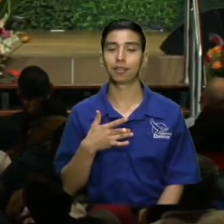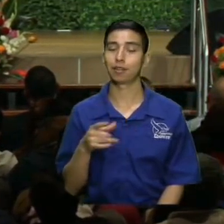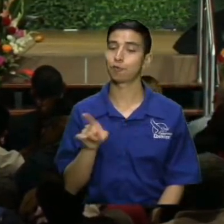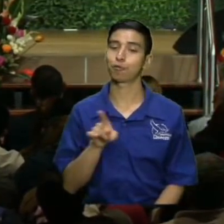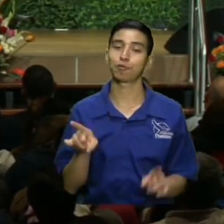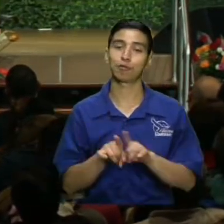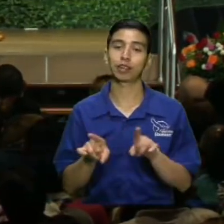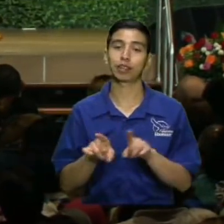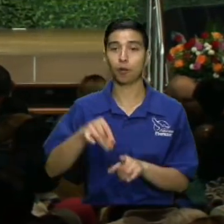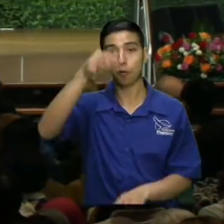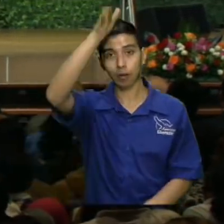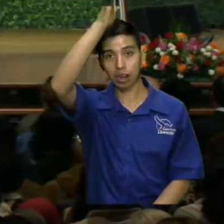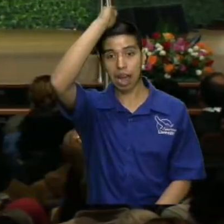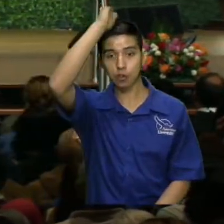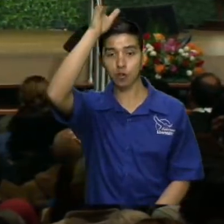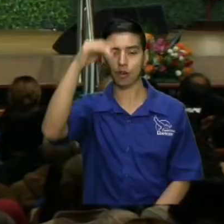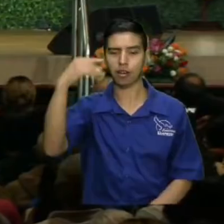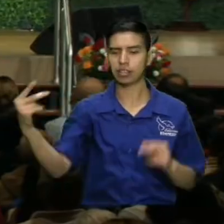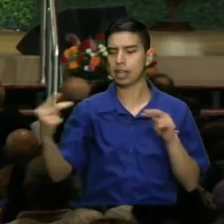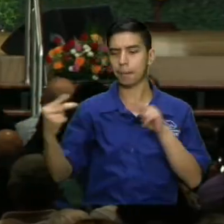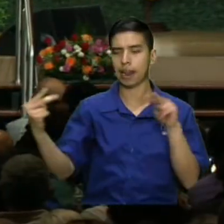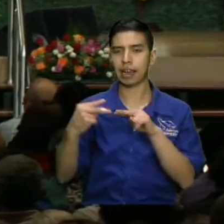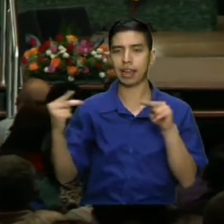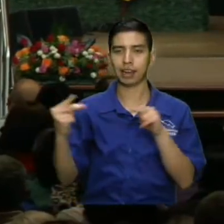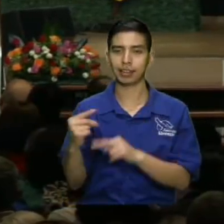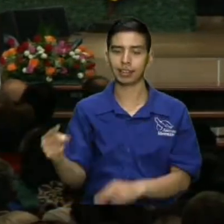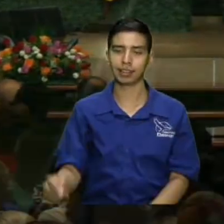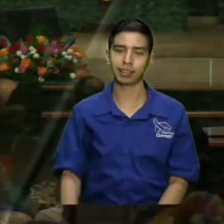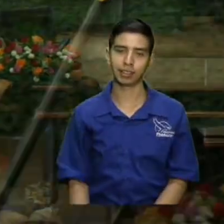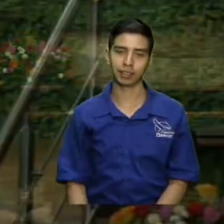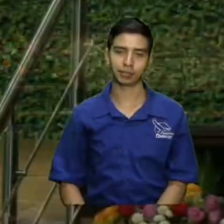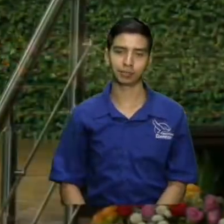Y entonces me recuerdo que ese dardo